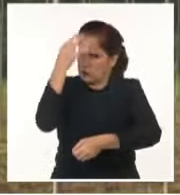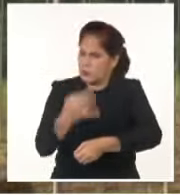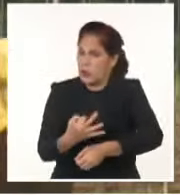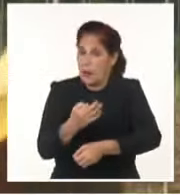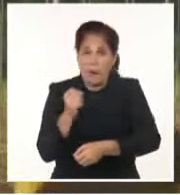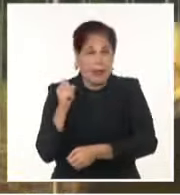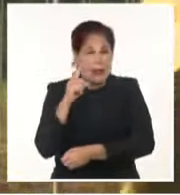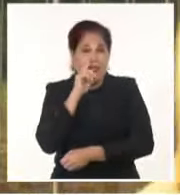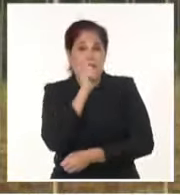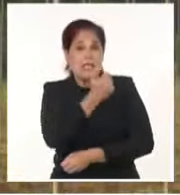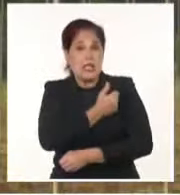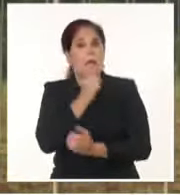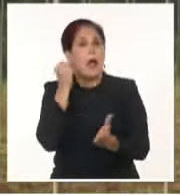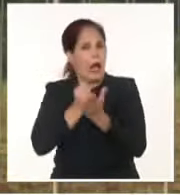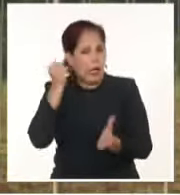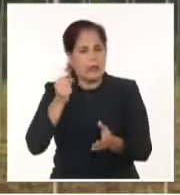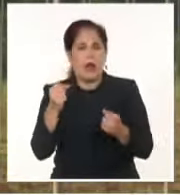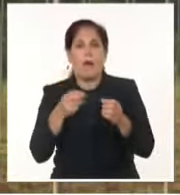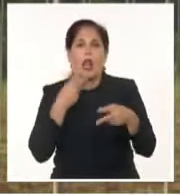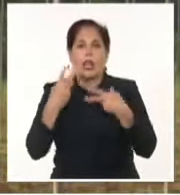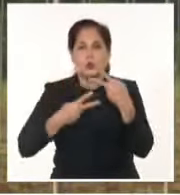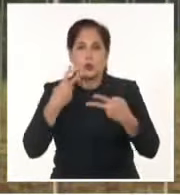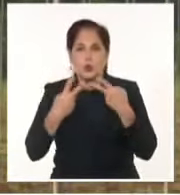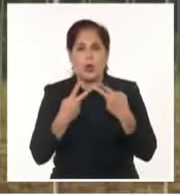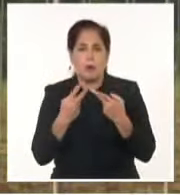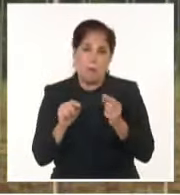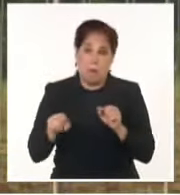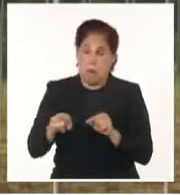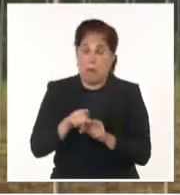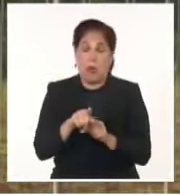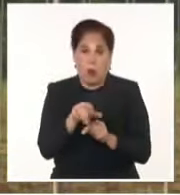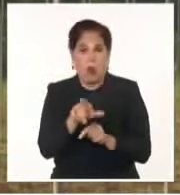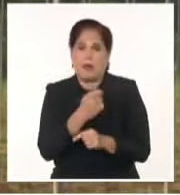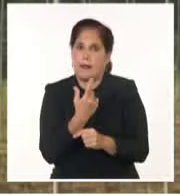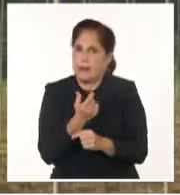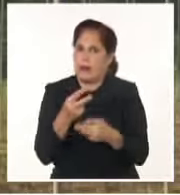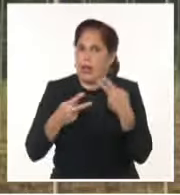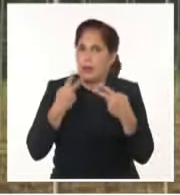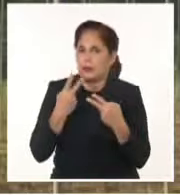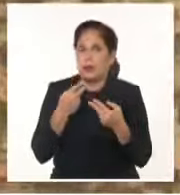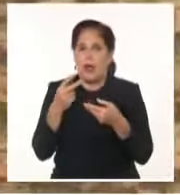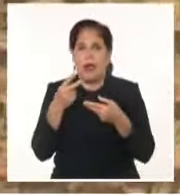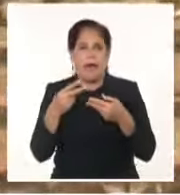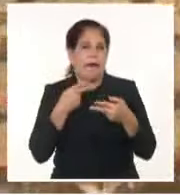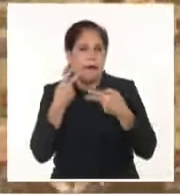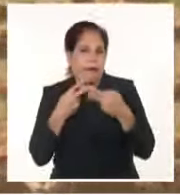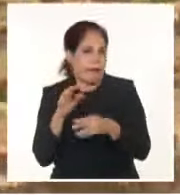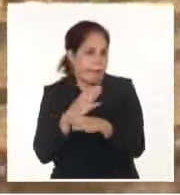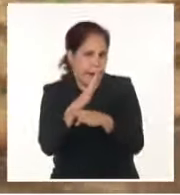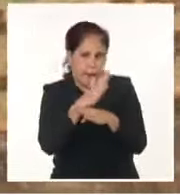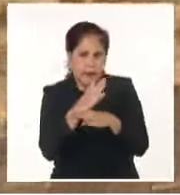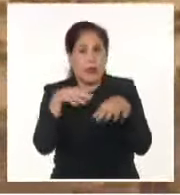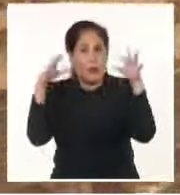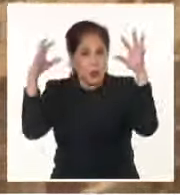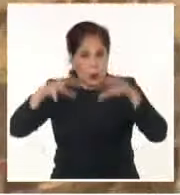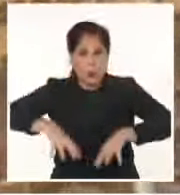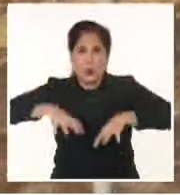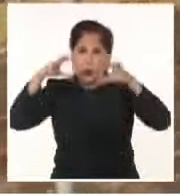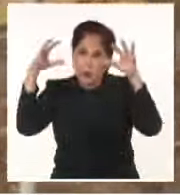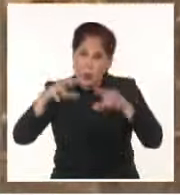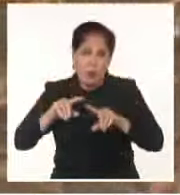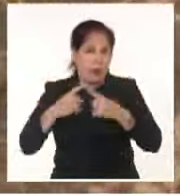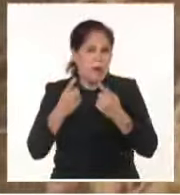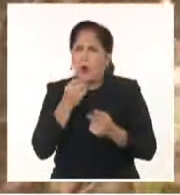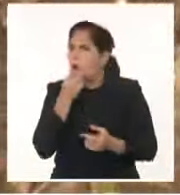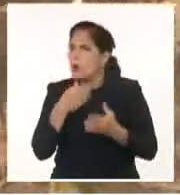de año nosotros garantizamos la lechuga que le hace falta al municipio de San Antonio del Sur y el aporte al municipio de Guantánamo. Aún llueve y no hay dudas de que en la